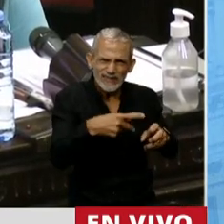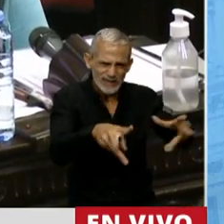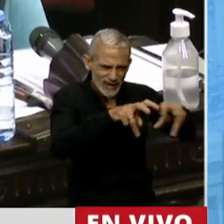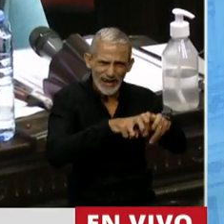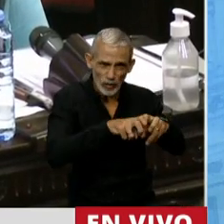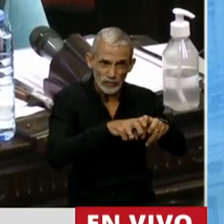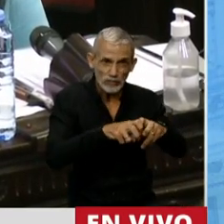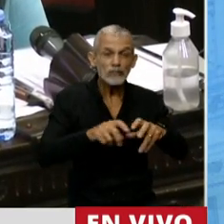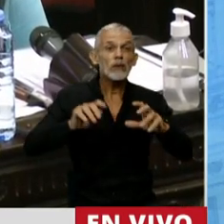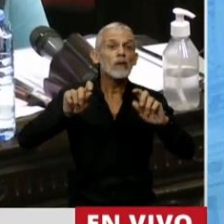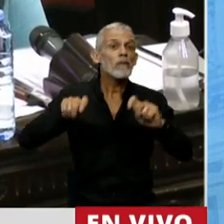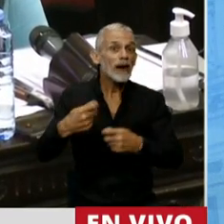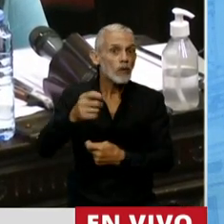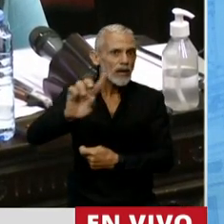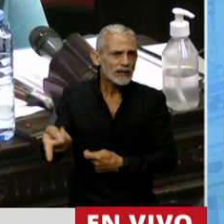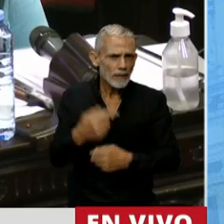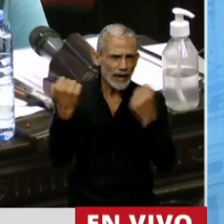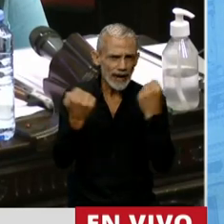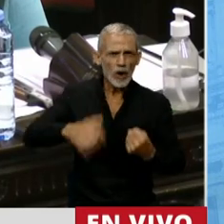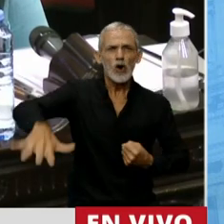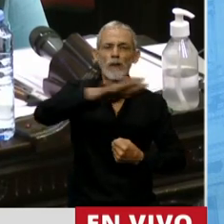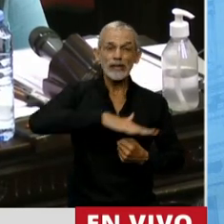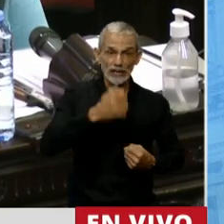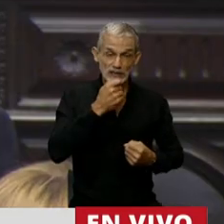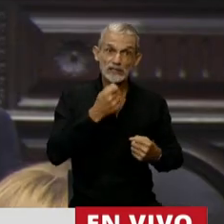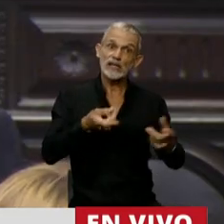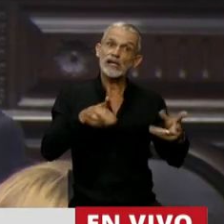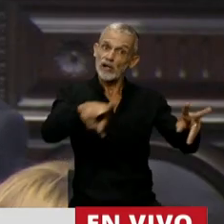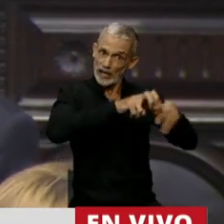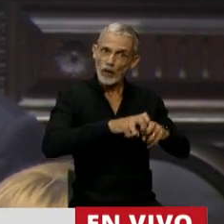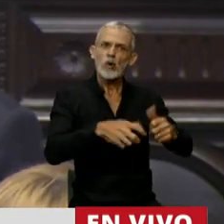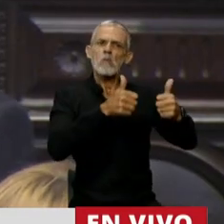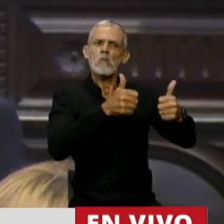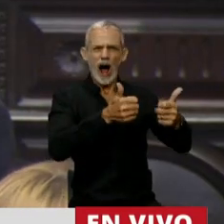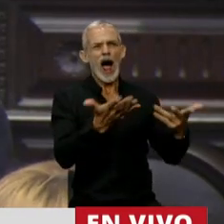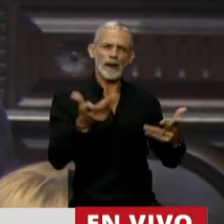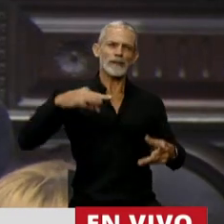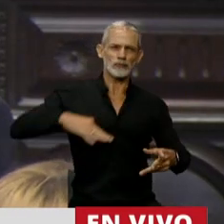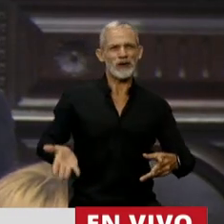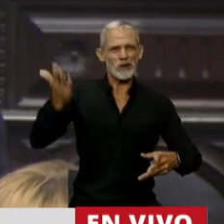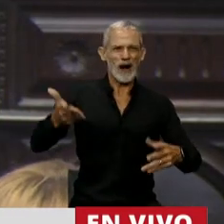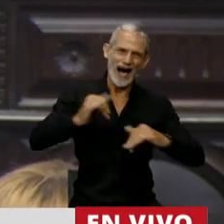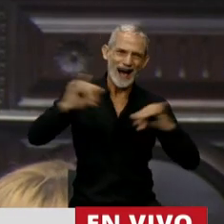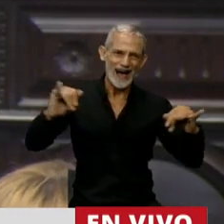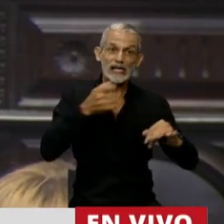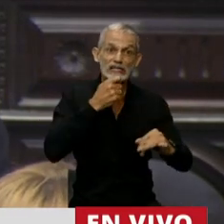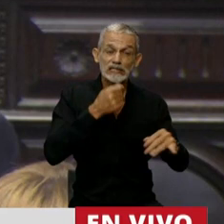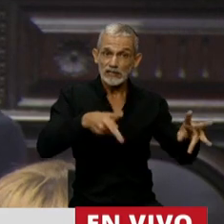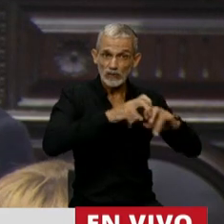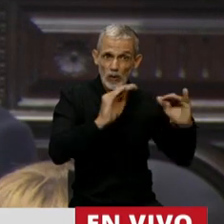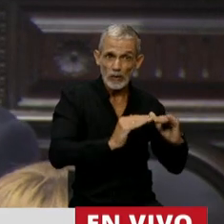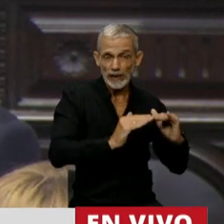general. Cuando crecen la recaudación, ahí dicen van a crecer los haberes. Si no, caen.